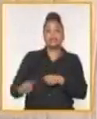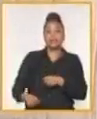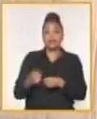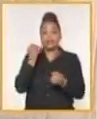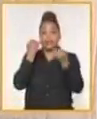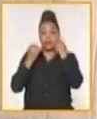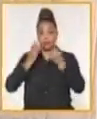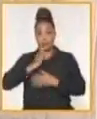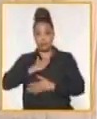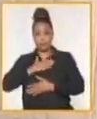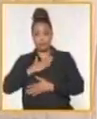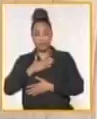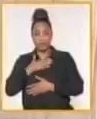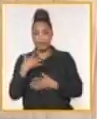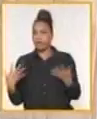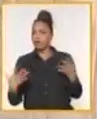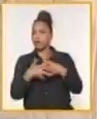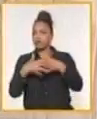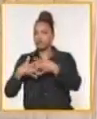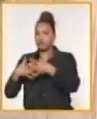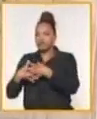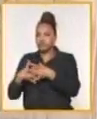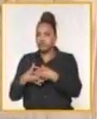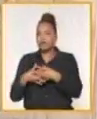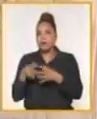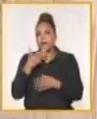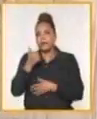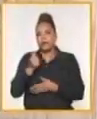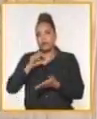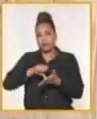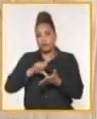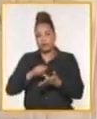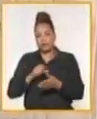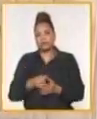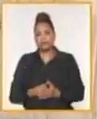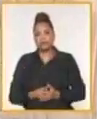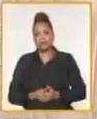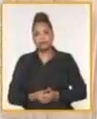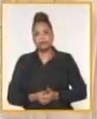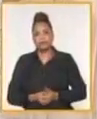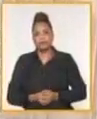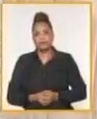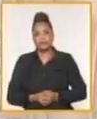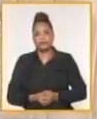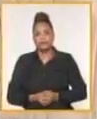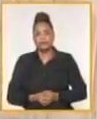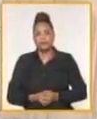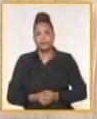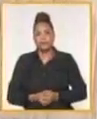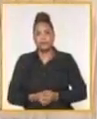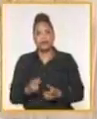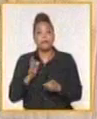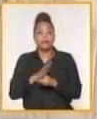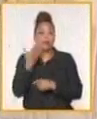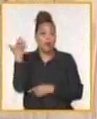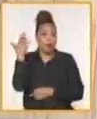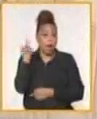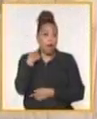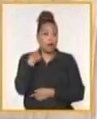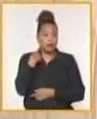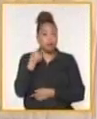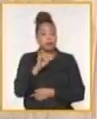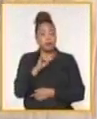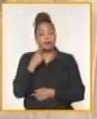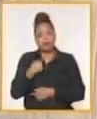a tener unas relaciones bastante fluidas con Irán, después del Tirán. Que era impensable hace mucho tiempo. Era impensable, pero entonces ya la tienen.